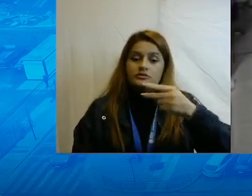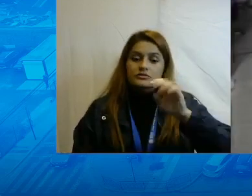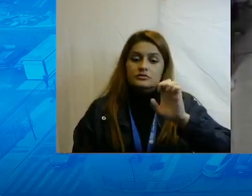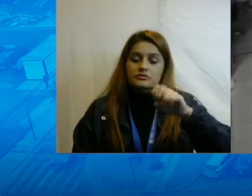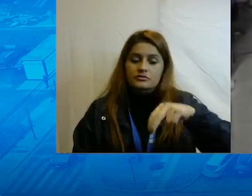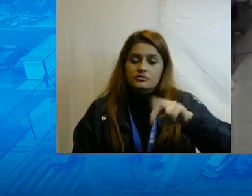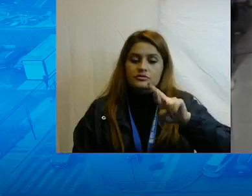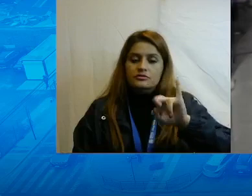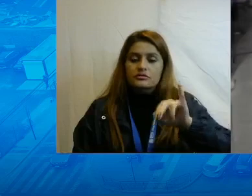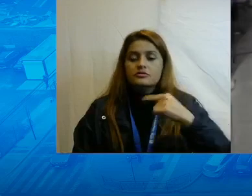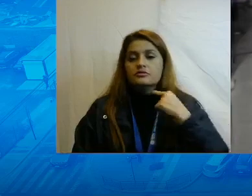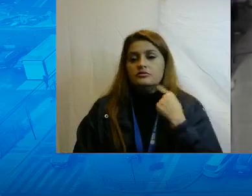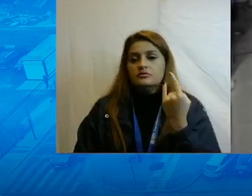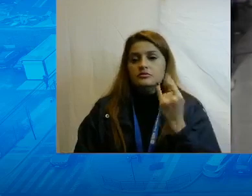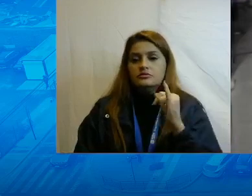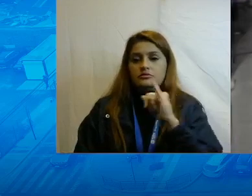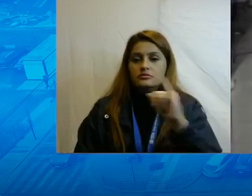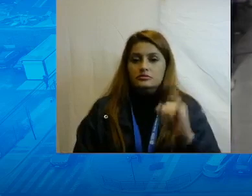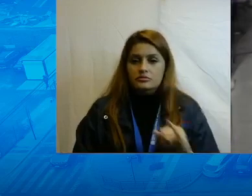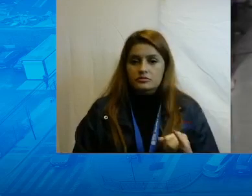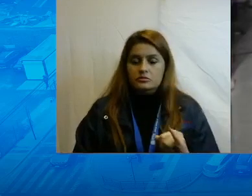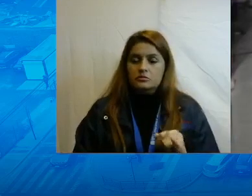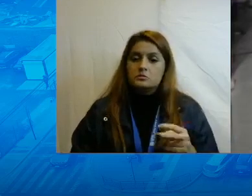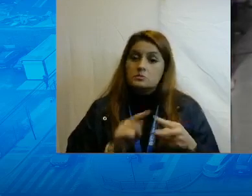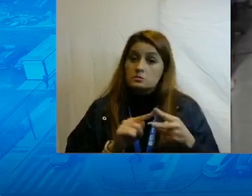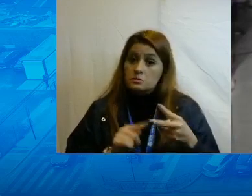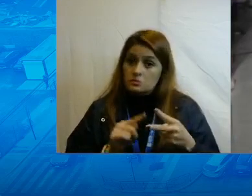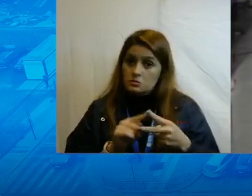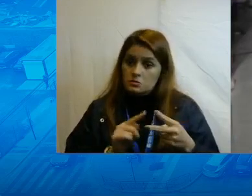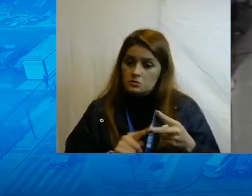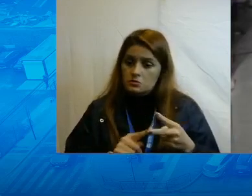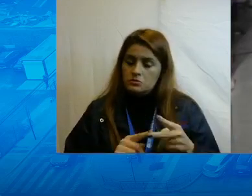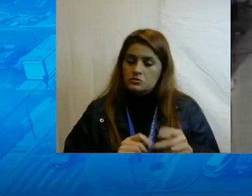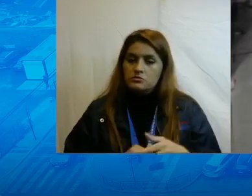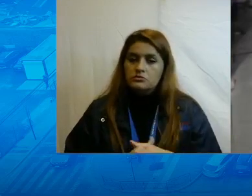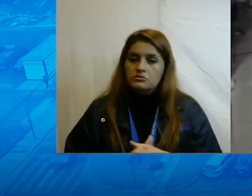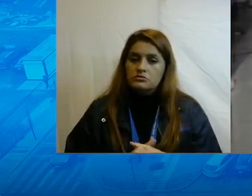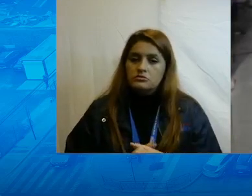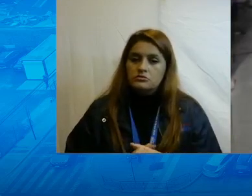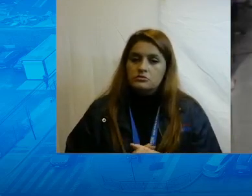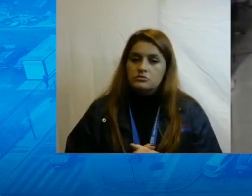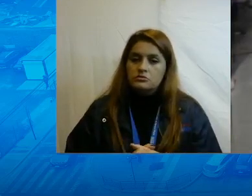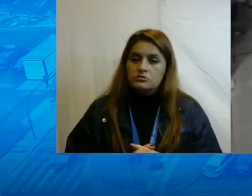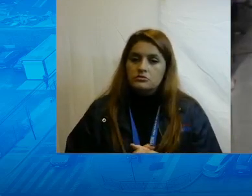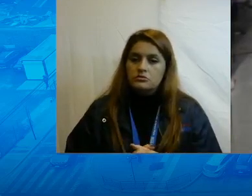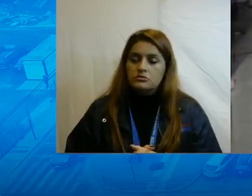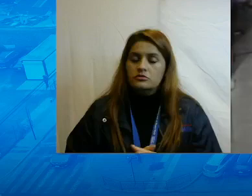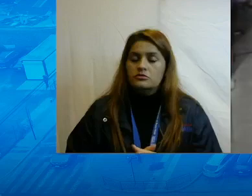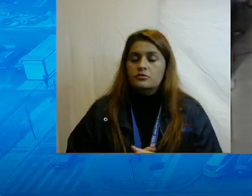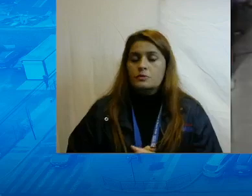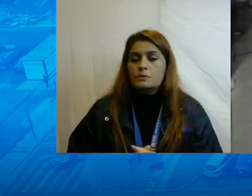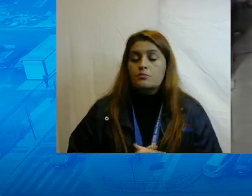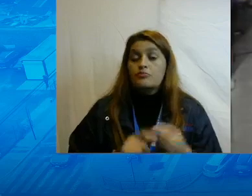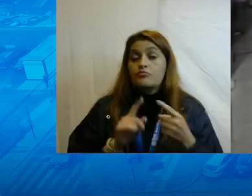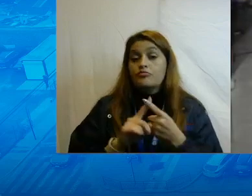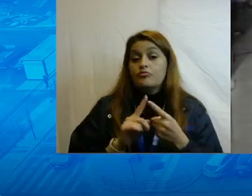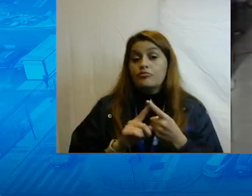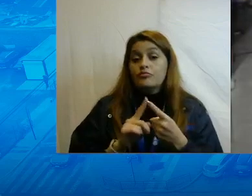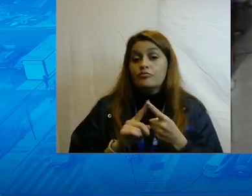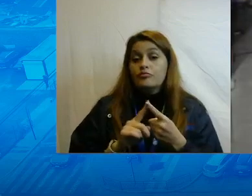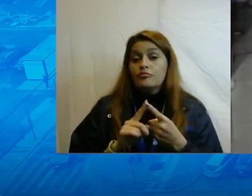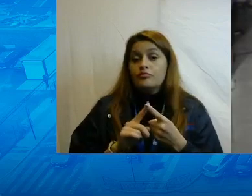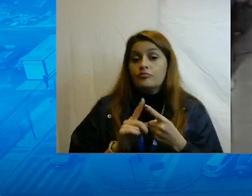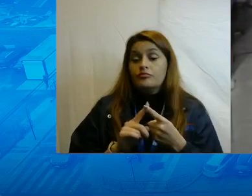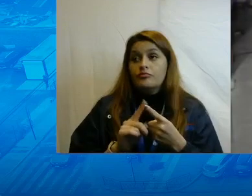Gracias, alcaldesa. Bueno, son dos puntos los míos y dos puntos que me tienen bastante preocupado, alcaldesa. Uno es sobre la